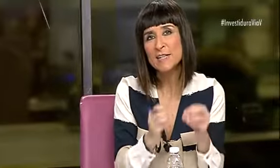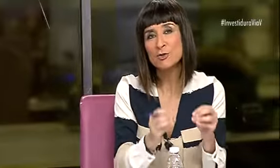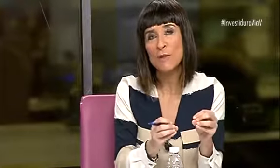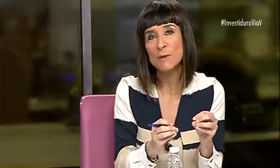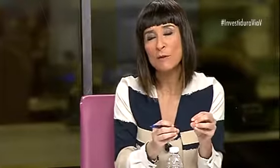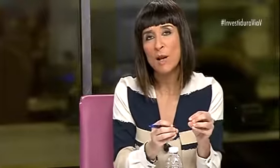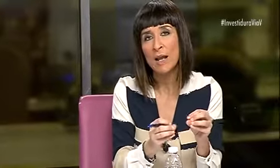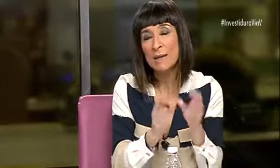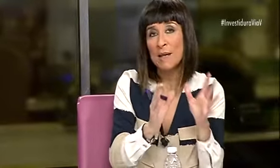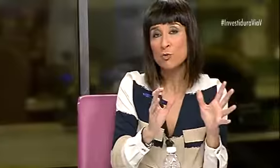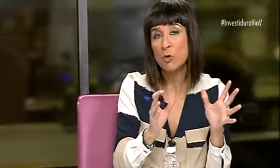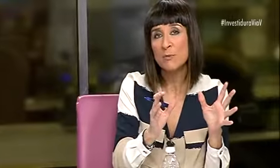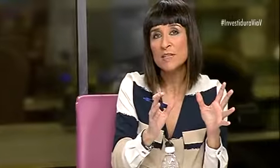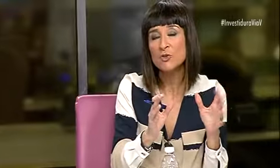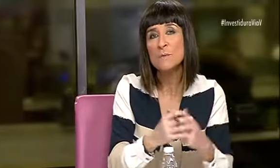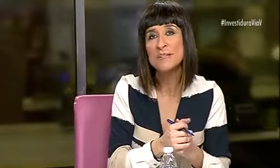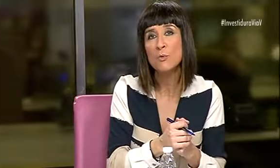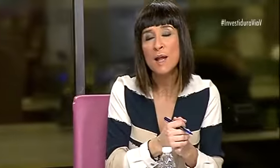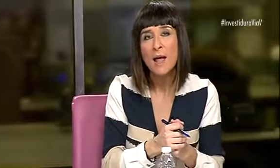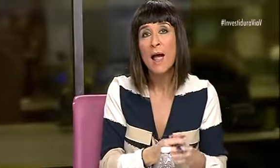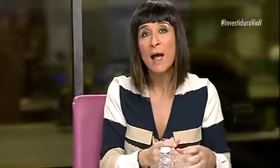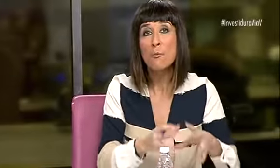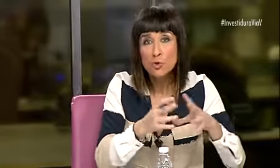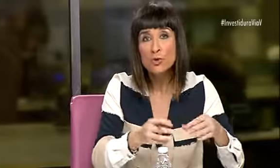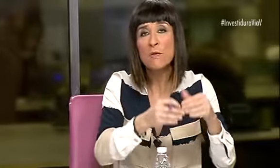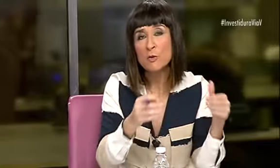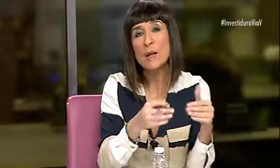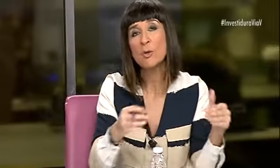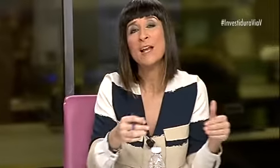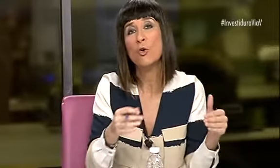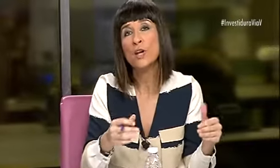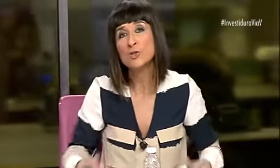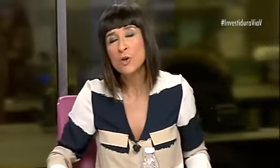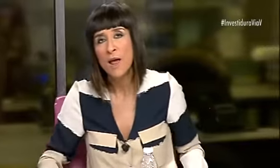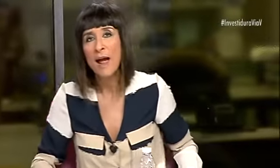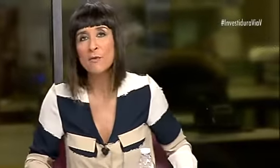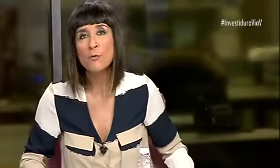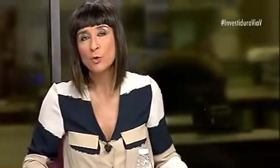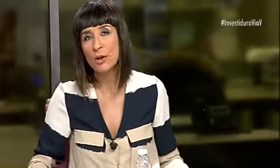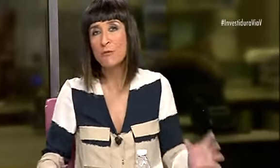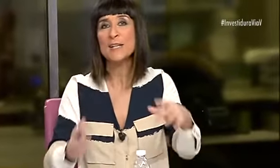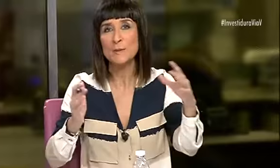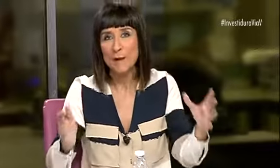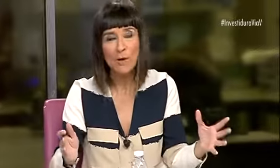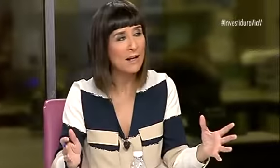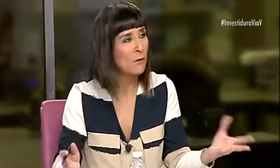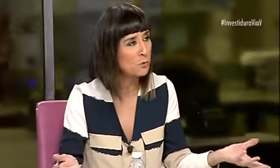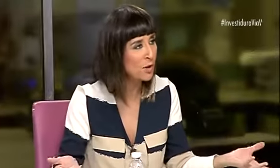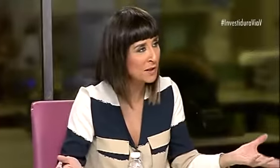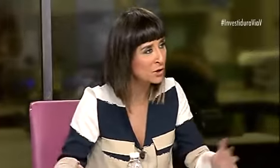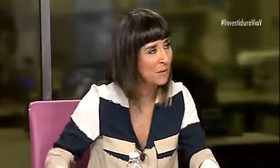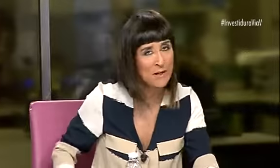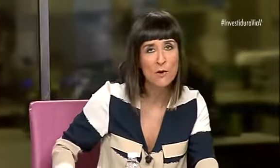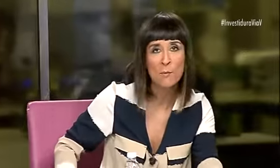el interés que esto está despertando en la calle. Veíamos cuando empezó la sesión de investidura a muchos ciudadanos en la puerta del Congreso haciendo fotografías y esperando la llegada de